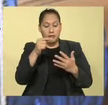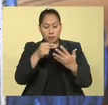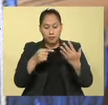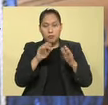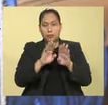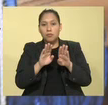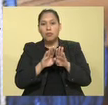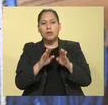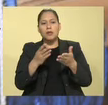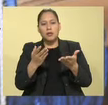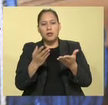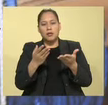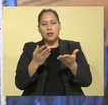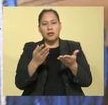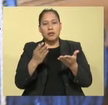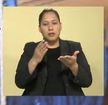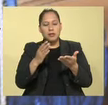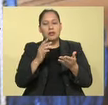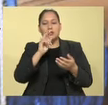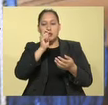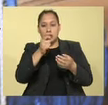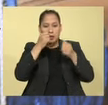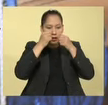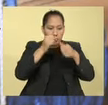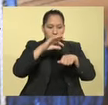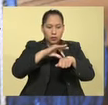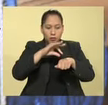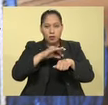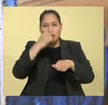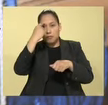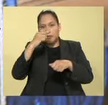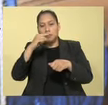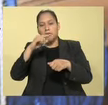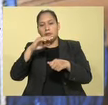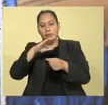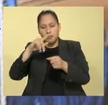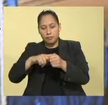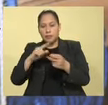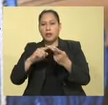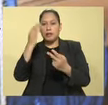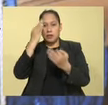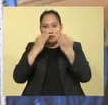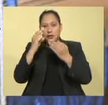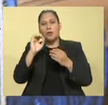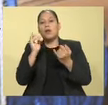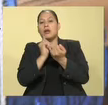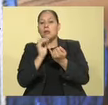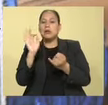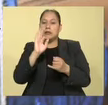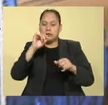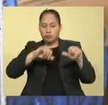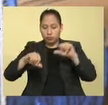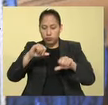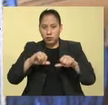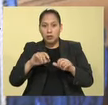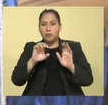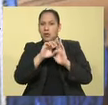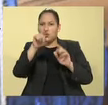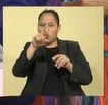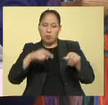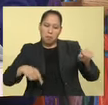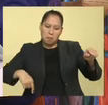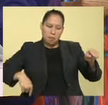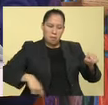reparación del daño de ser el caso incluirá atención médica veterinaria medicamentos tratamientos o intervención quirúrgica si tú